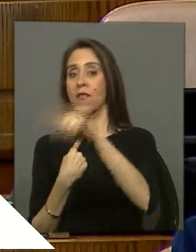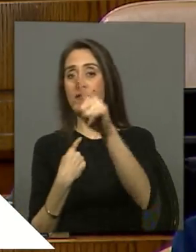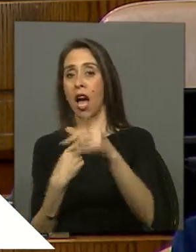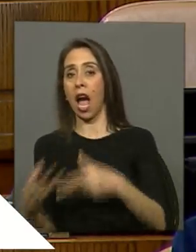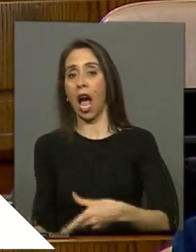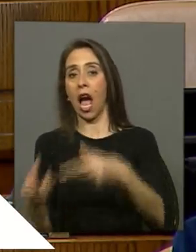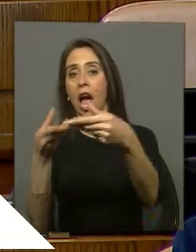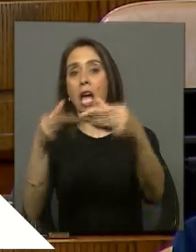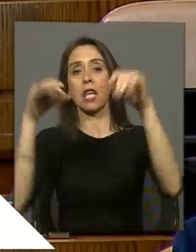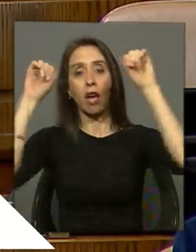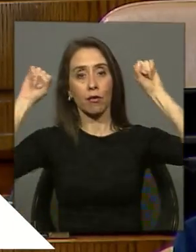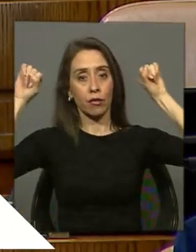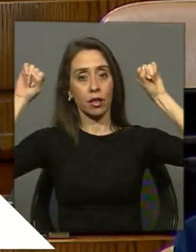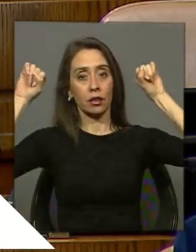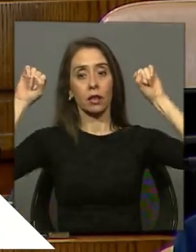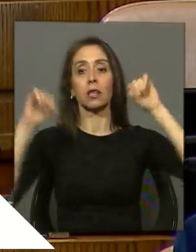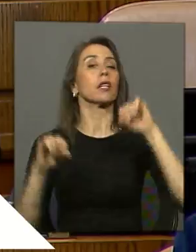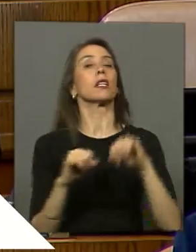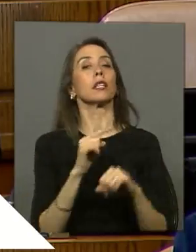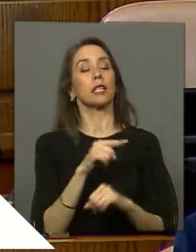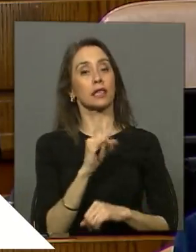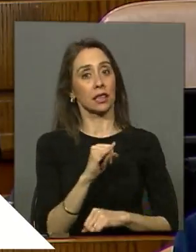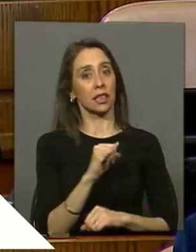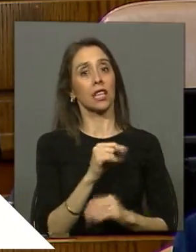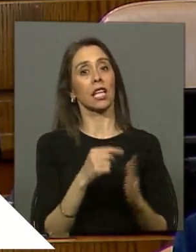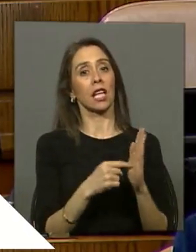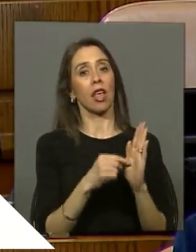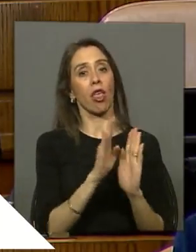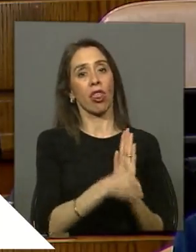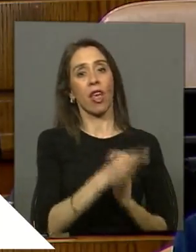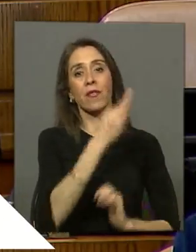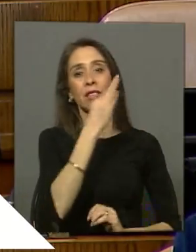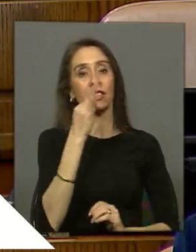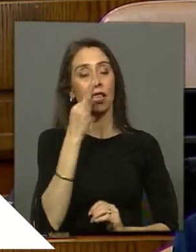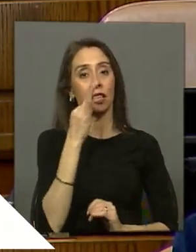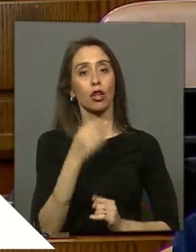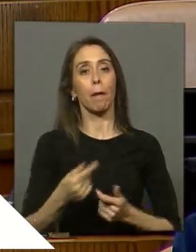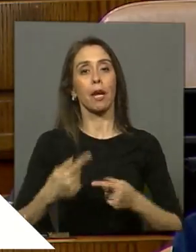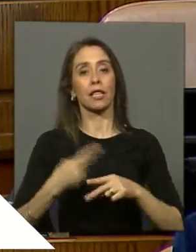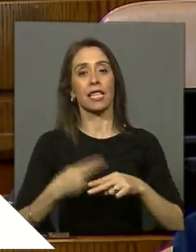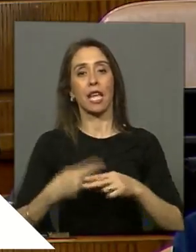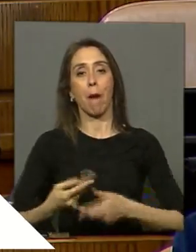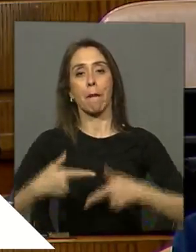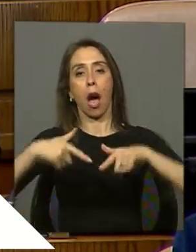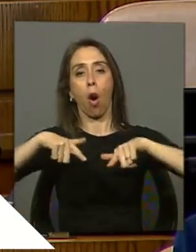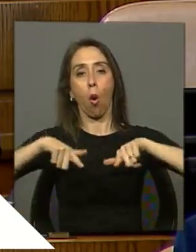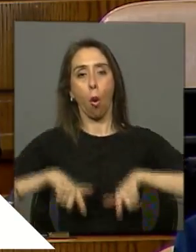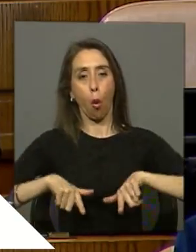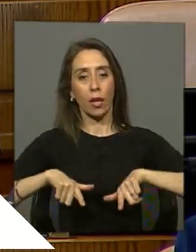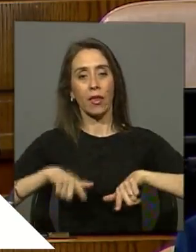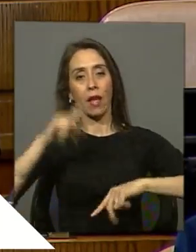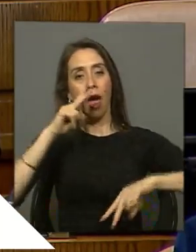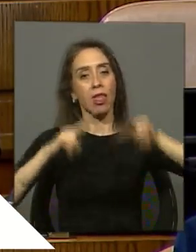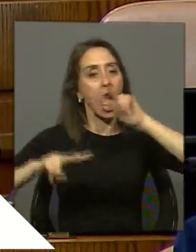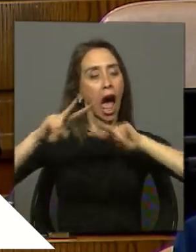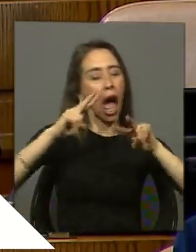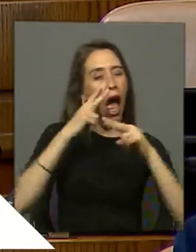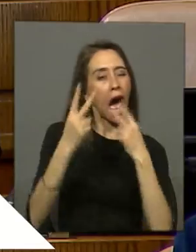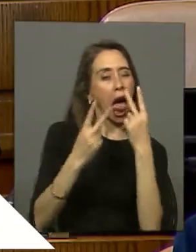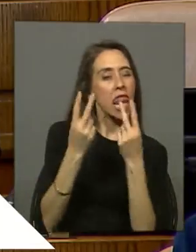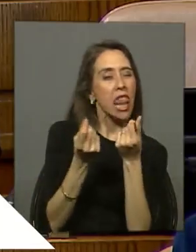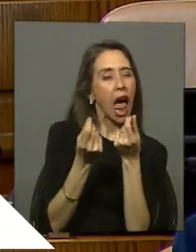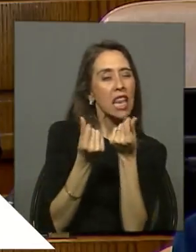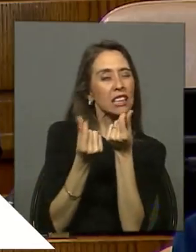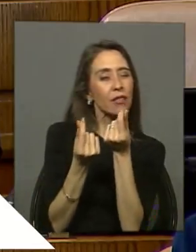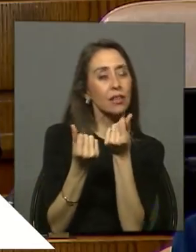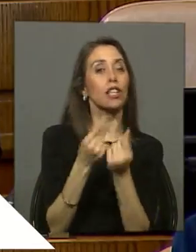entendemos que tienen un deber de secreto presidente pero la unidad de análisis financiero sabiendo perfectamente lo que estaba ocurriendo